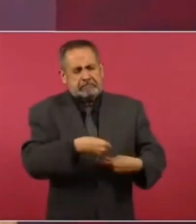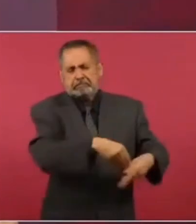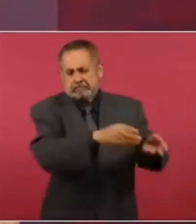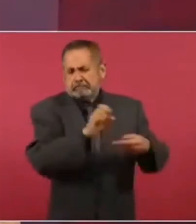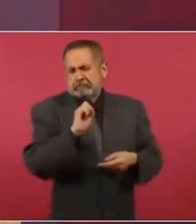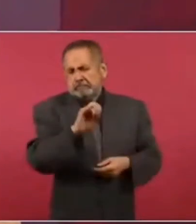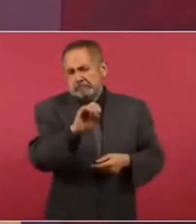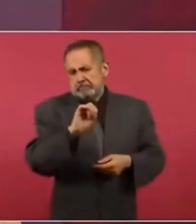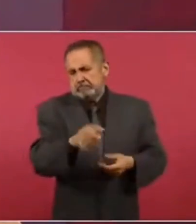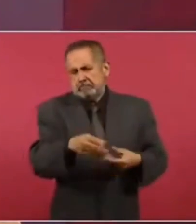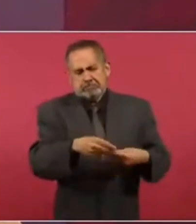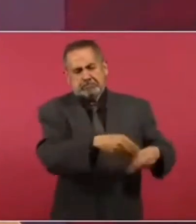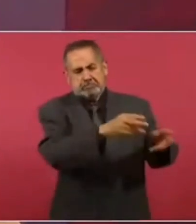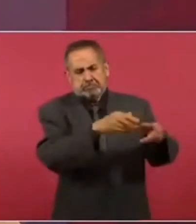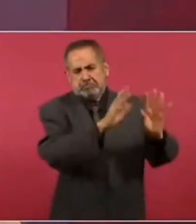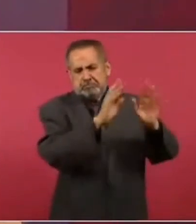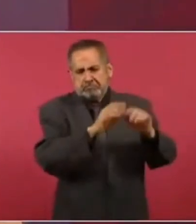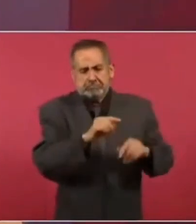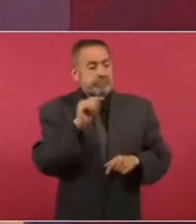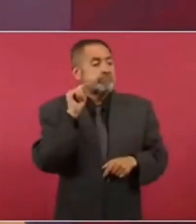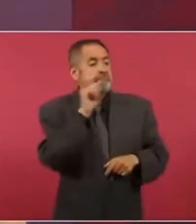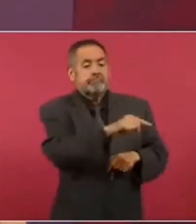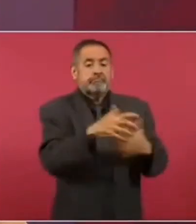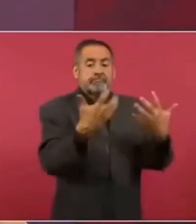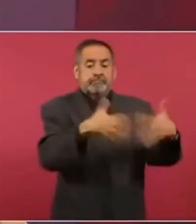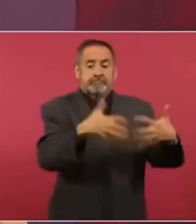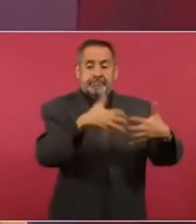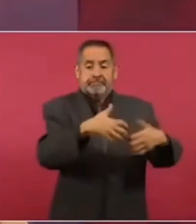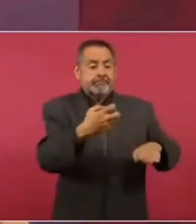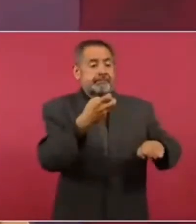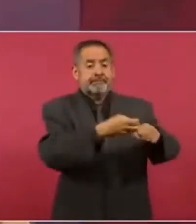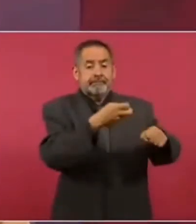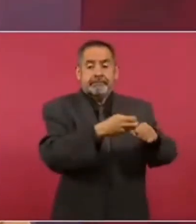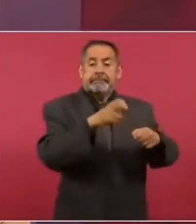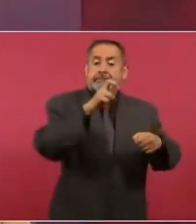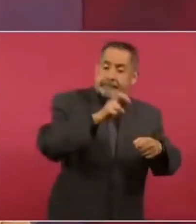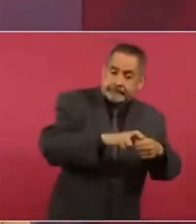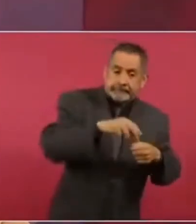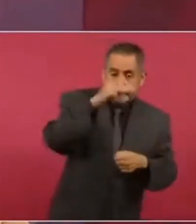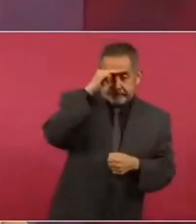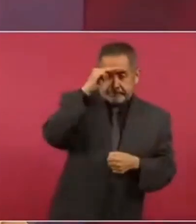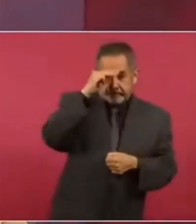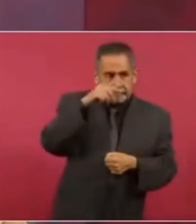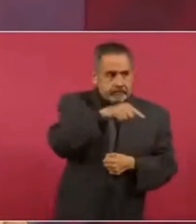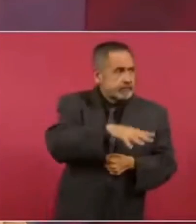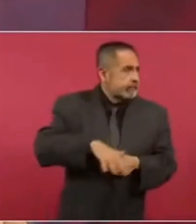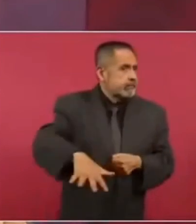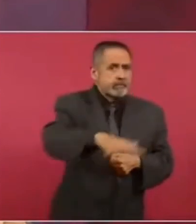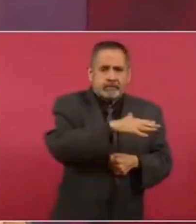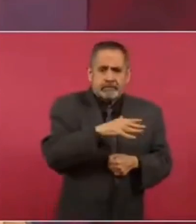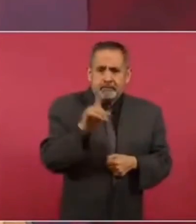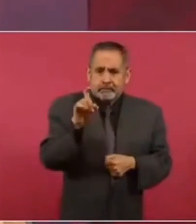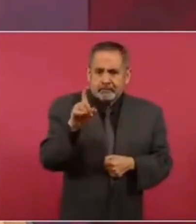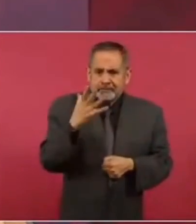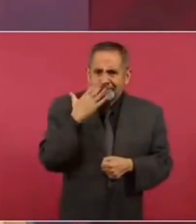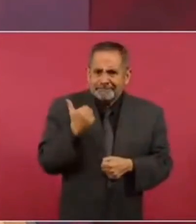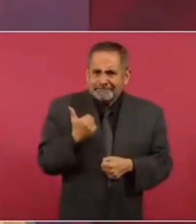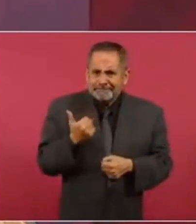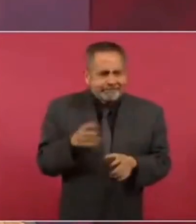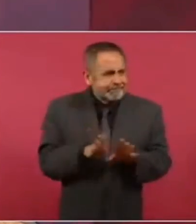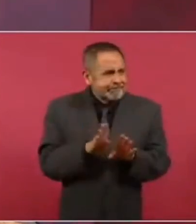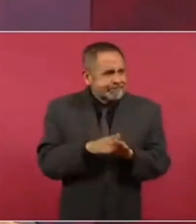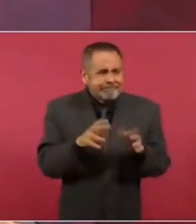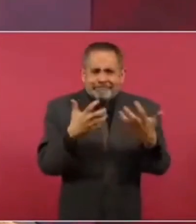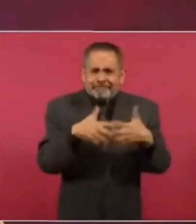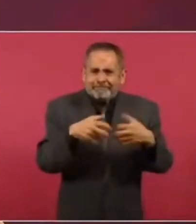para que se instalara esta planta cervecera en Mexicali, donde no hay agua. Pero no